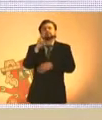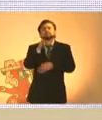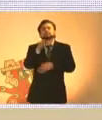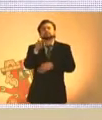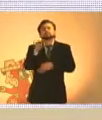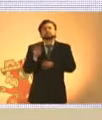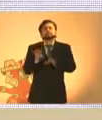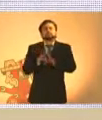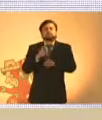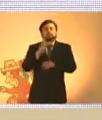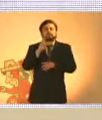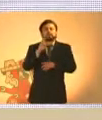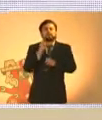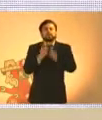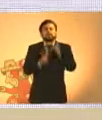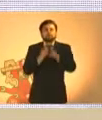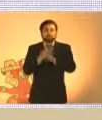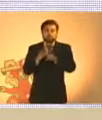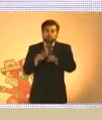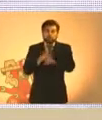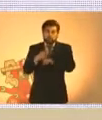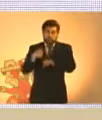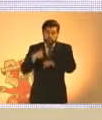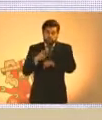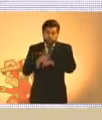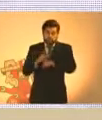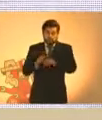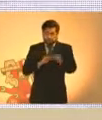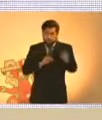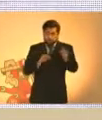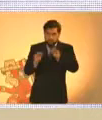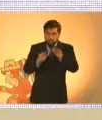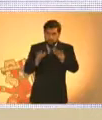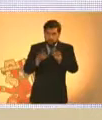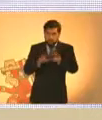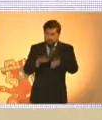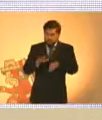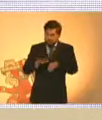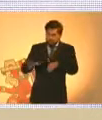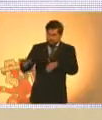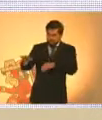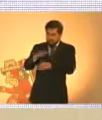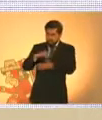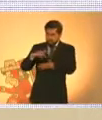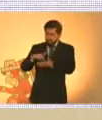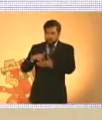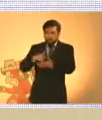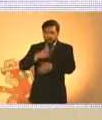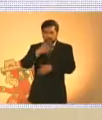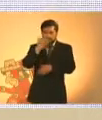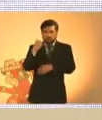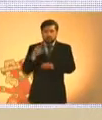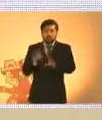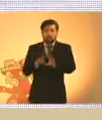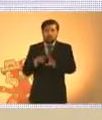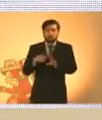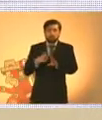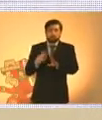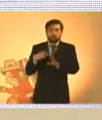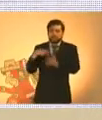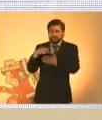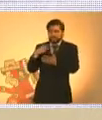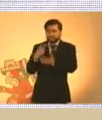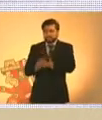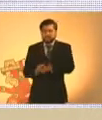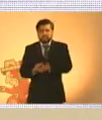de causa porque moviéndome por el condón o por el cóndor con acá pues no sé todavía cómo estoy vio porque me caí me caí